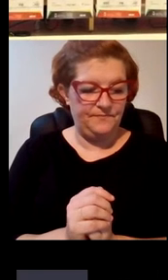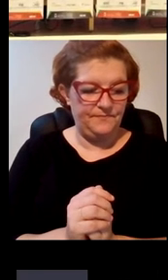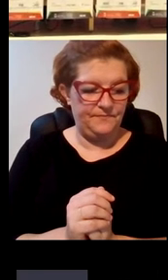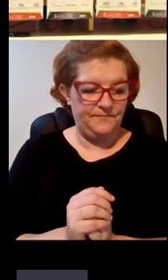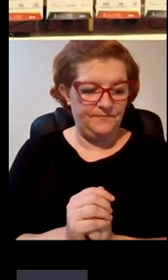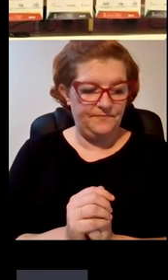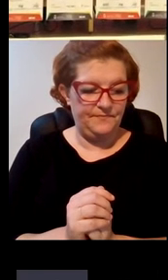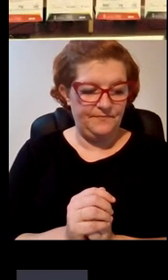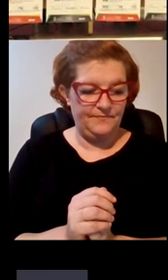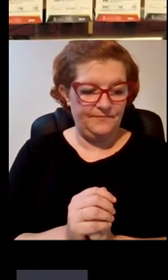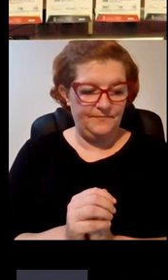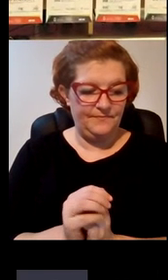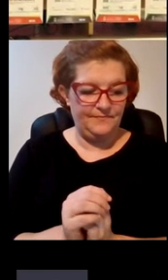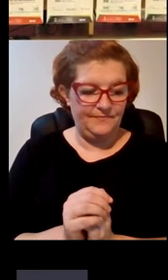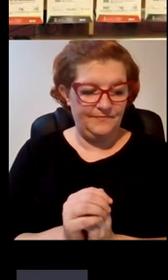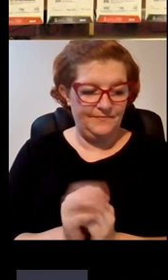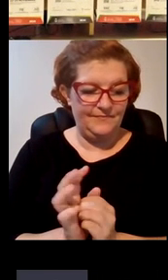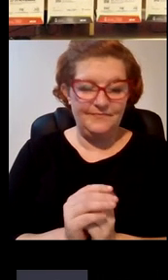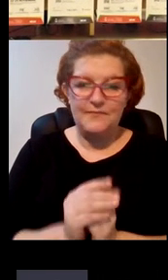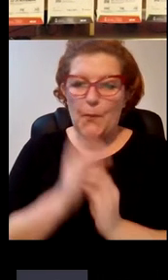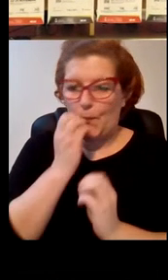bueno comenzamos